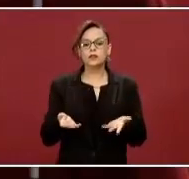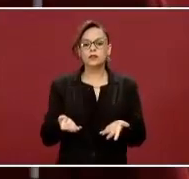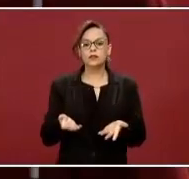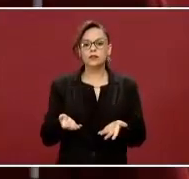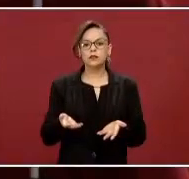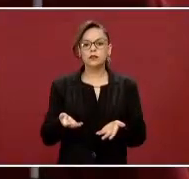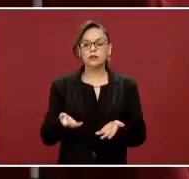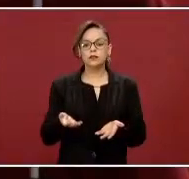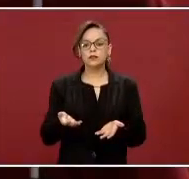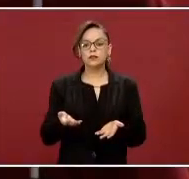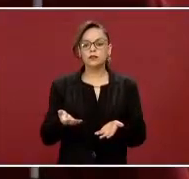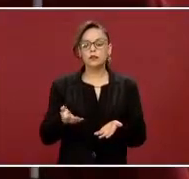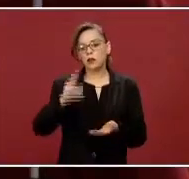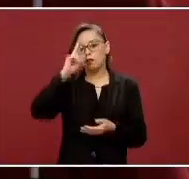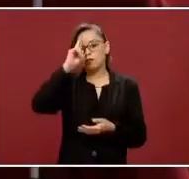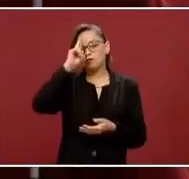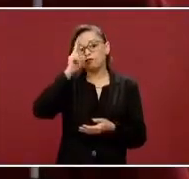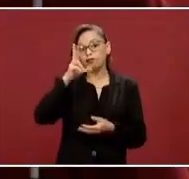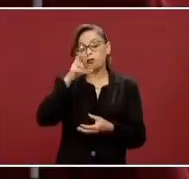digamos, en la calle